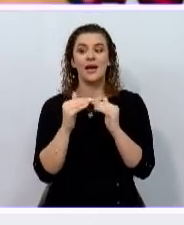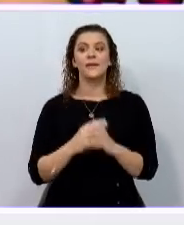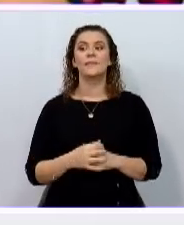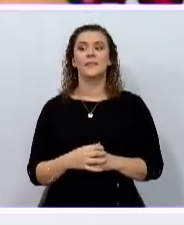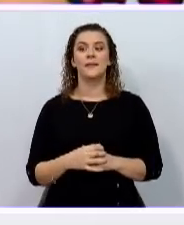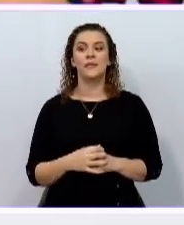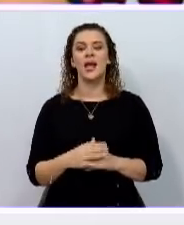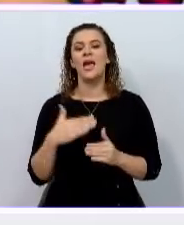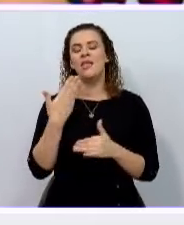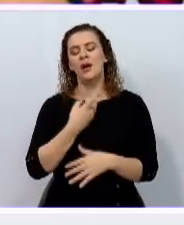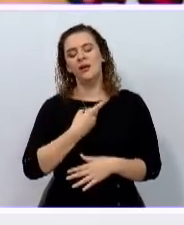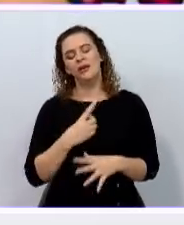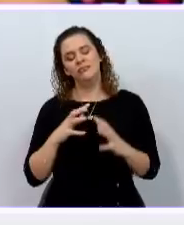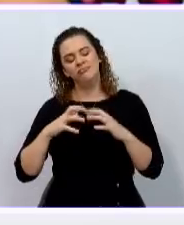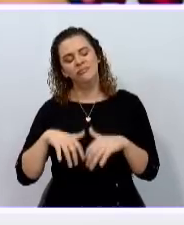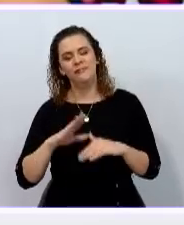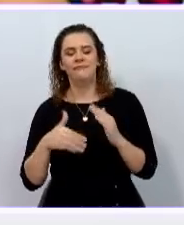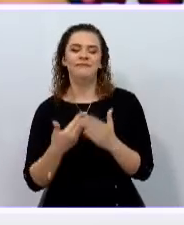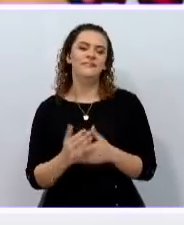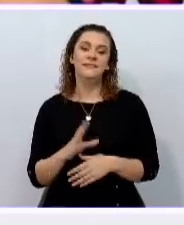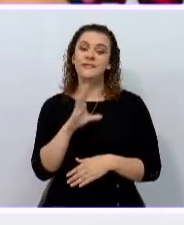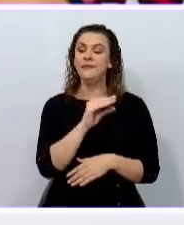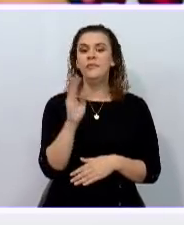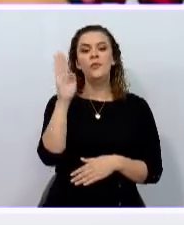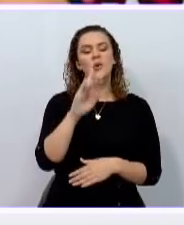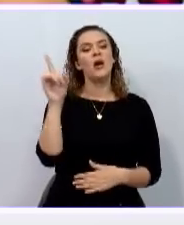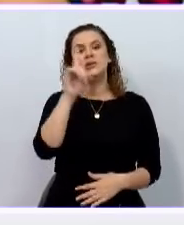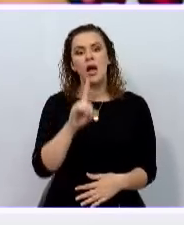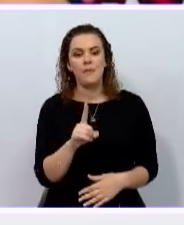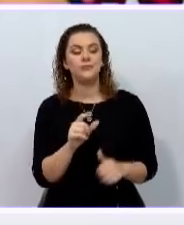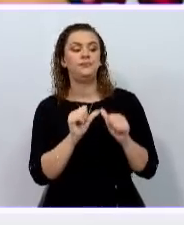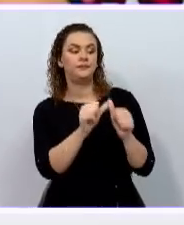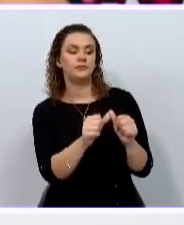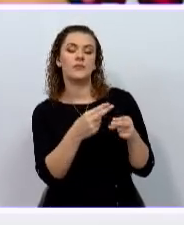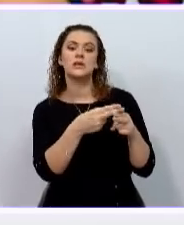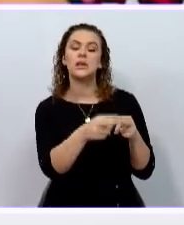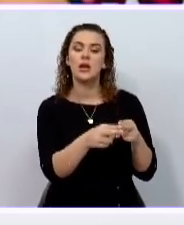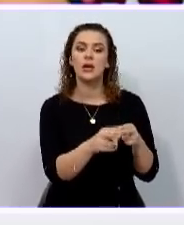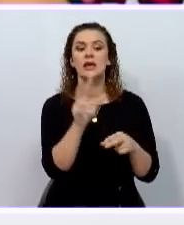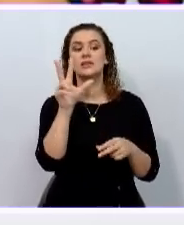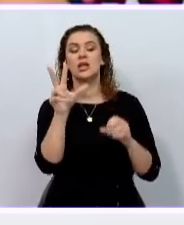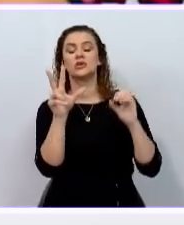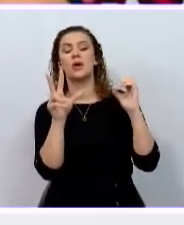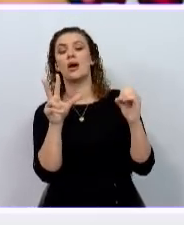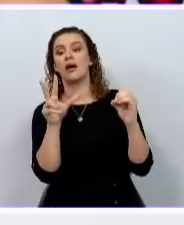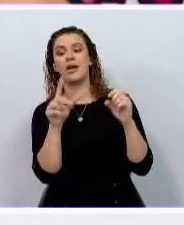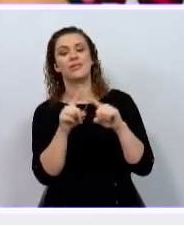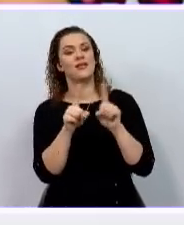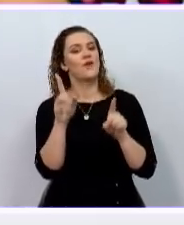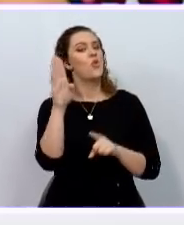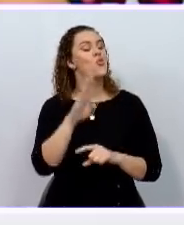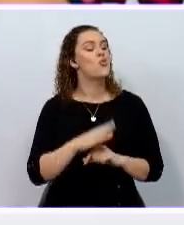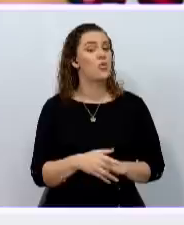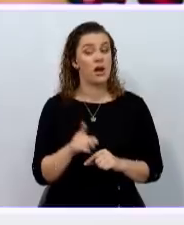después fue una excepción total y nunca sapris ha remontado una serie de tres goles de diferencia